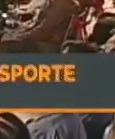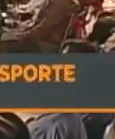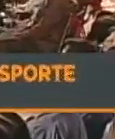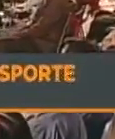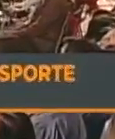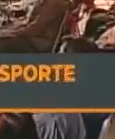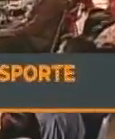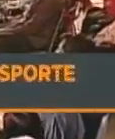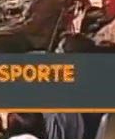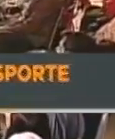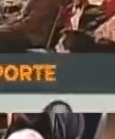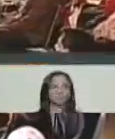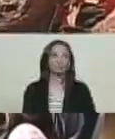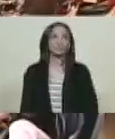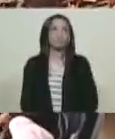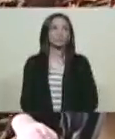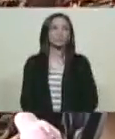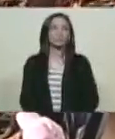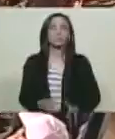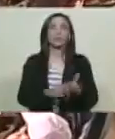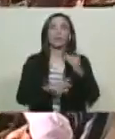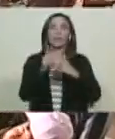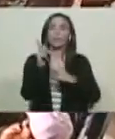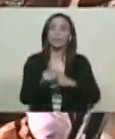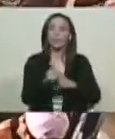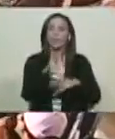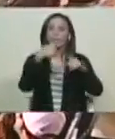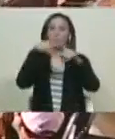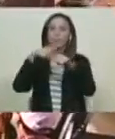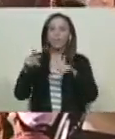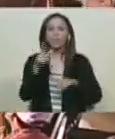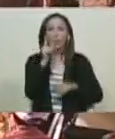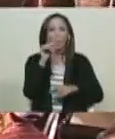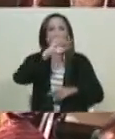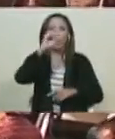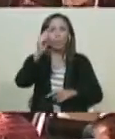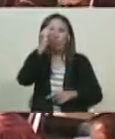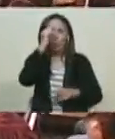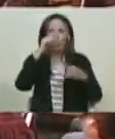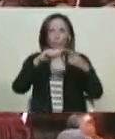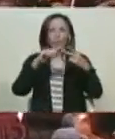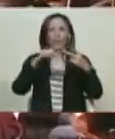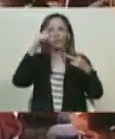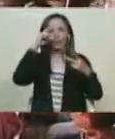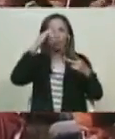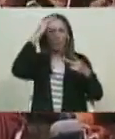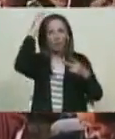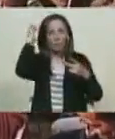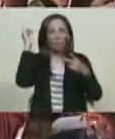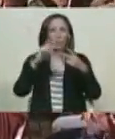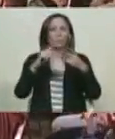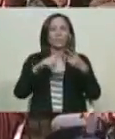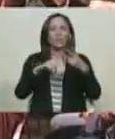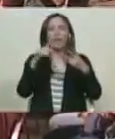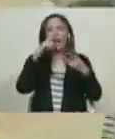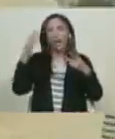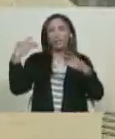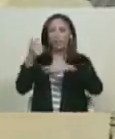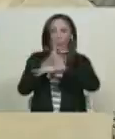Claudio Fermín también se lanzó a candidato. Y Julio Borges se lanzó a candidato.